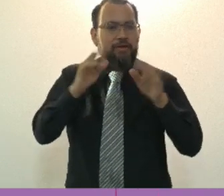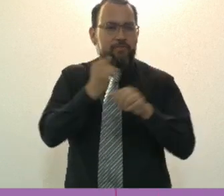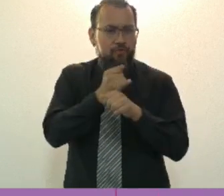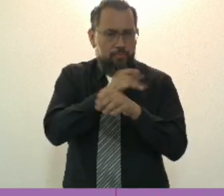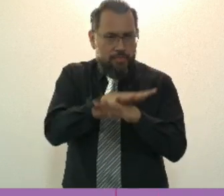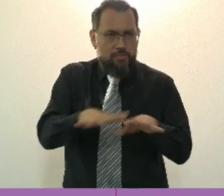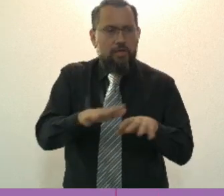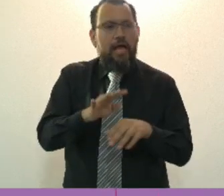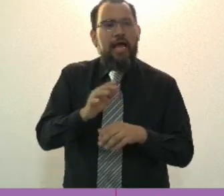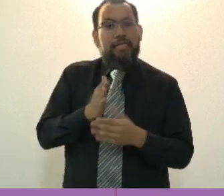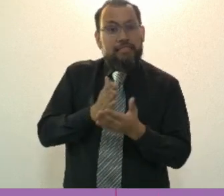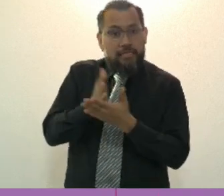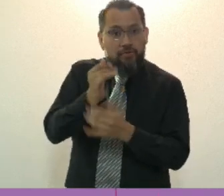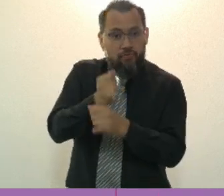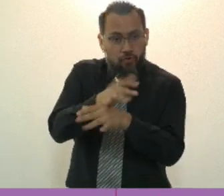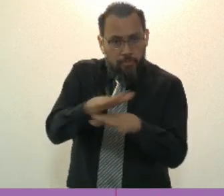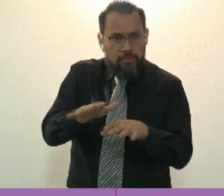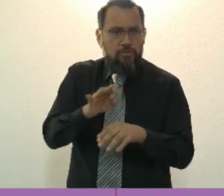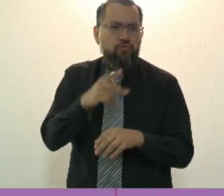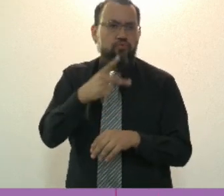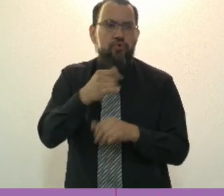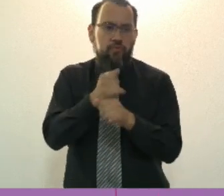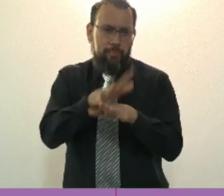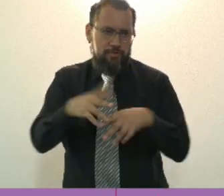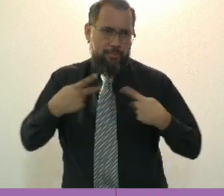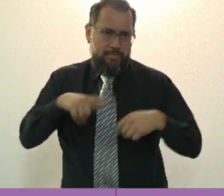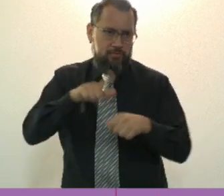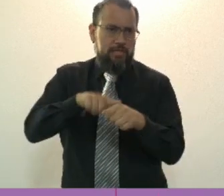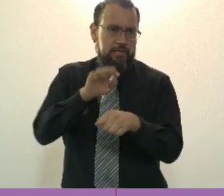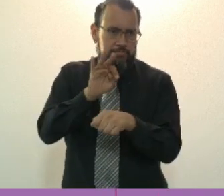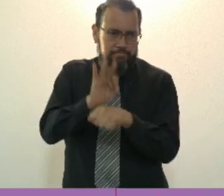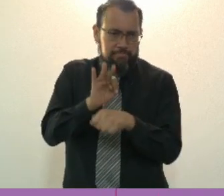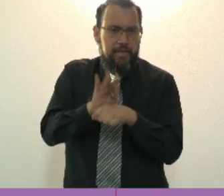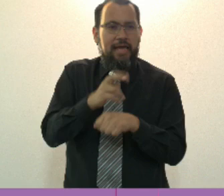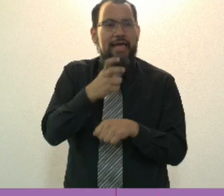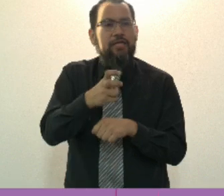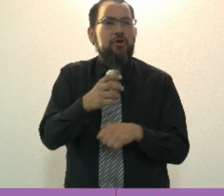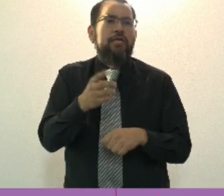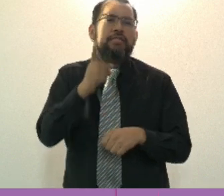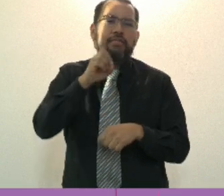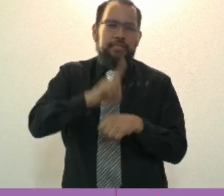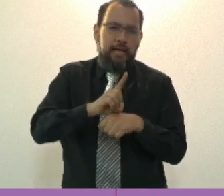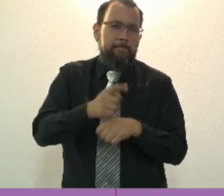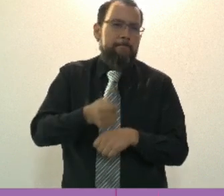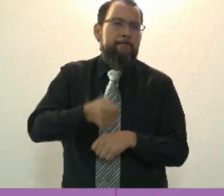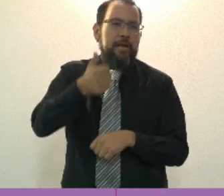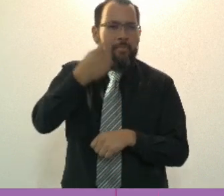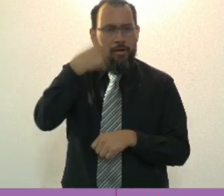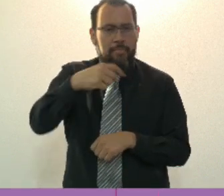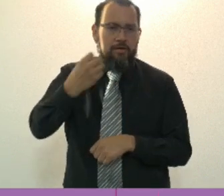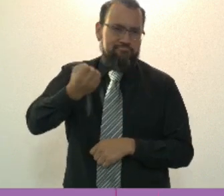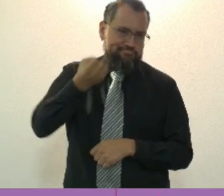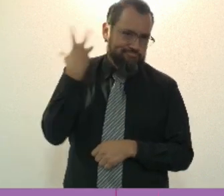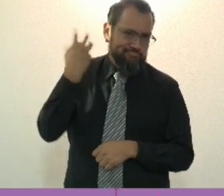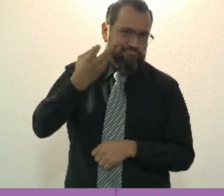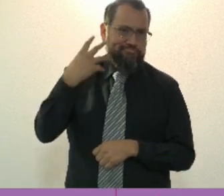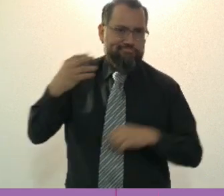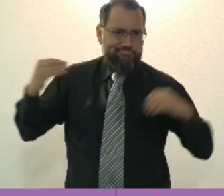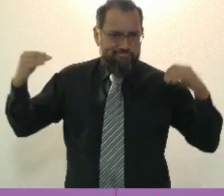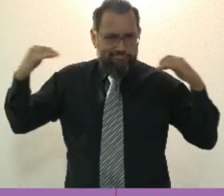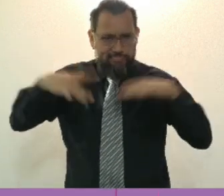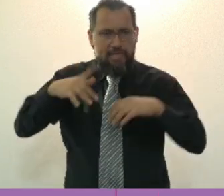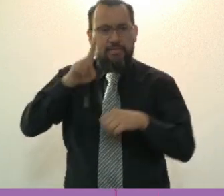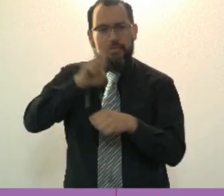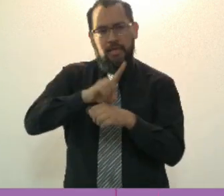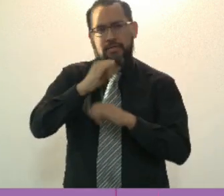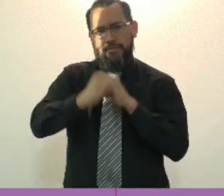Datos Personales, agradecemos a todas y todos su asistencia al primer día de actividades del evento en conmemoración del Día